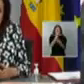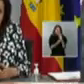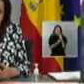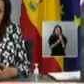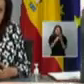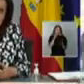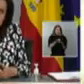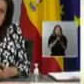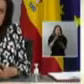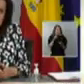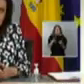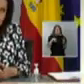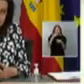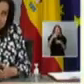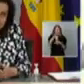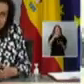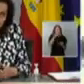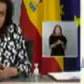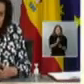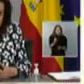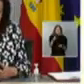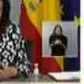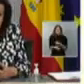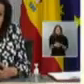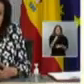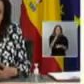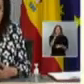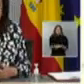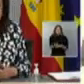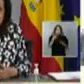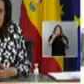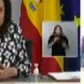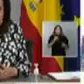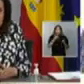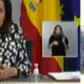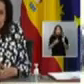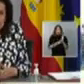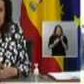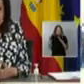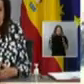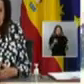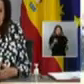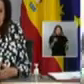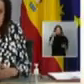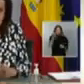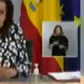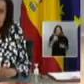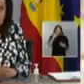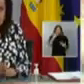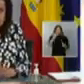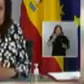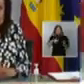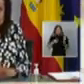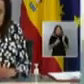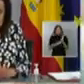riesgo. Pero vamos, si hay que llevar a algún vecino o alguna persona conocida que sepa que es de confianza, no me importaría. No. ¿Otras